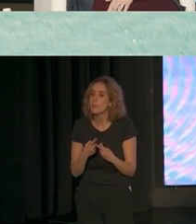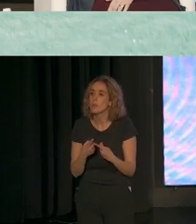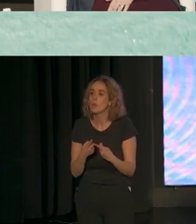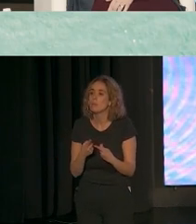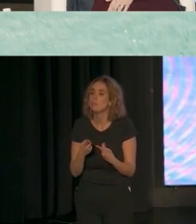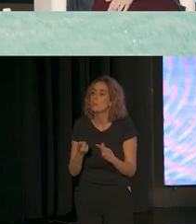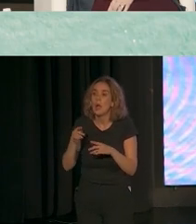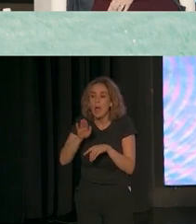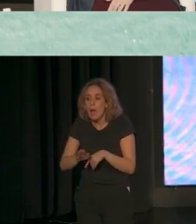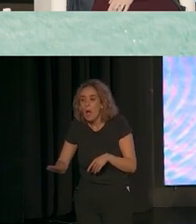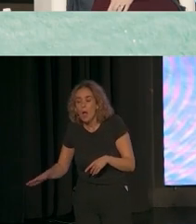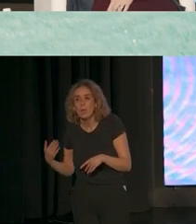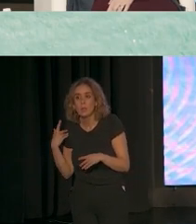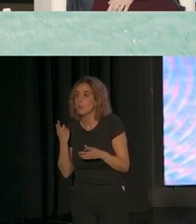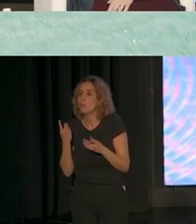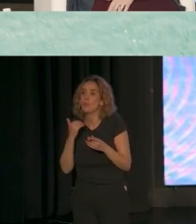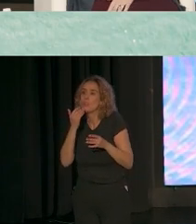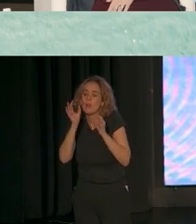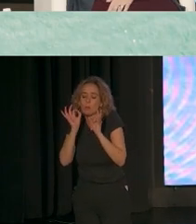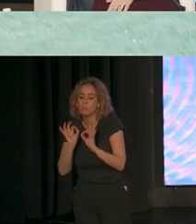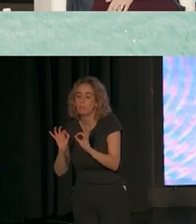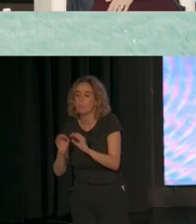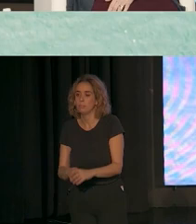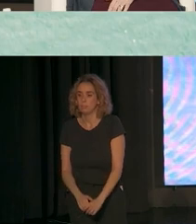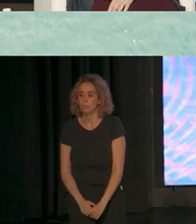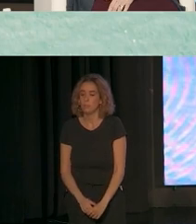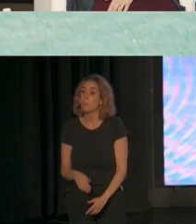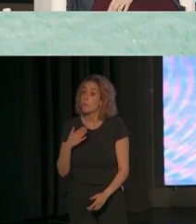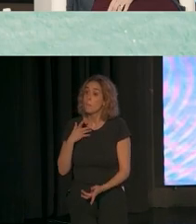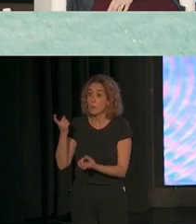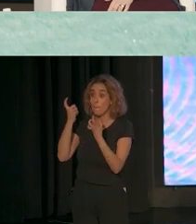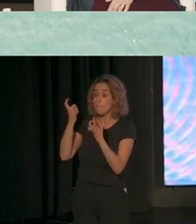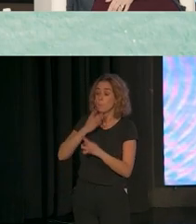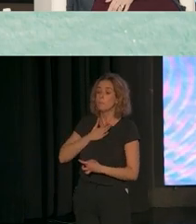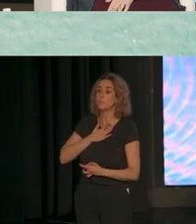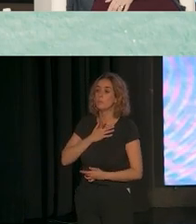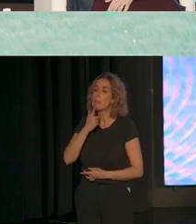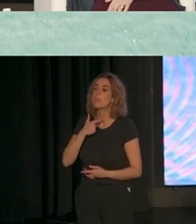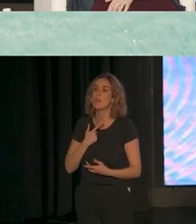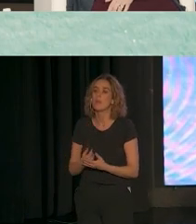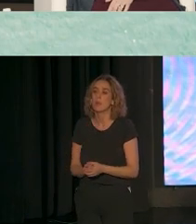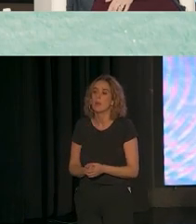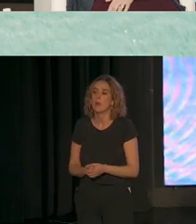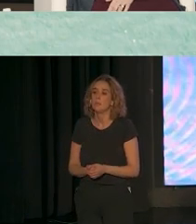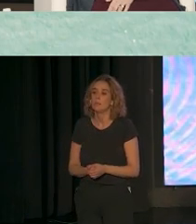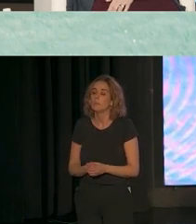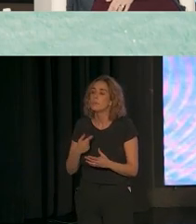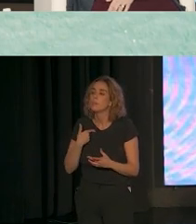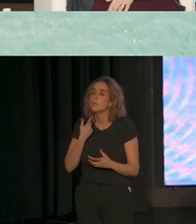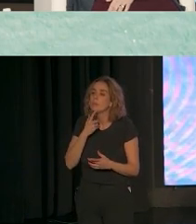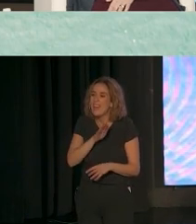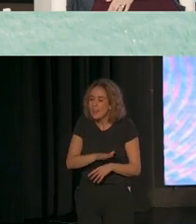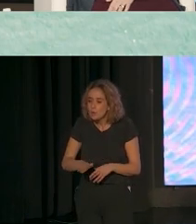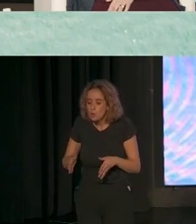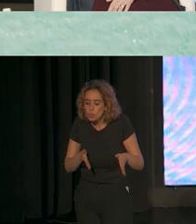realmente pone a los niños en una trayectoria concreta. Mi mentor solía decir que ponemos a los niños en